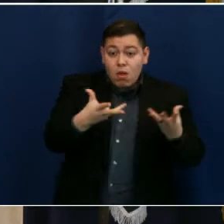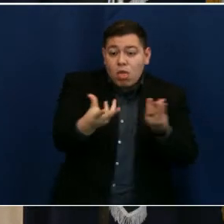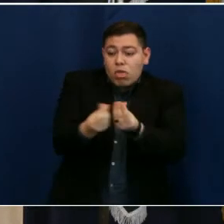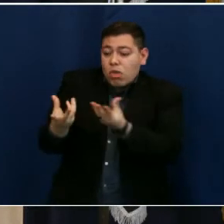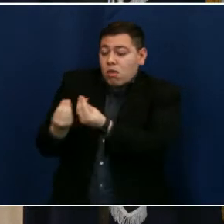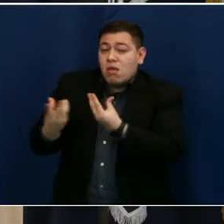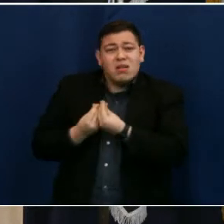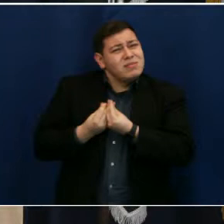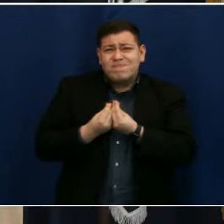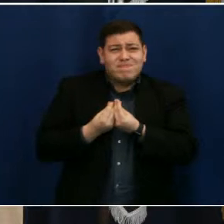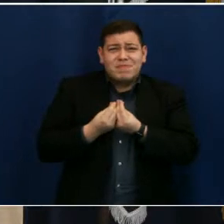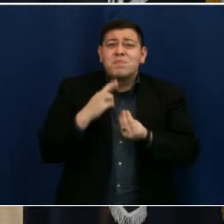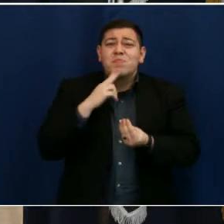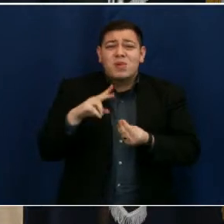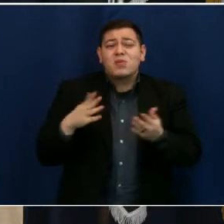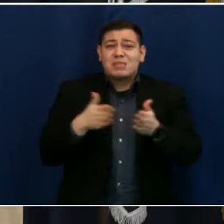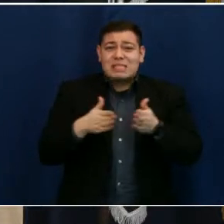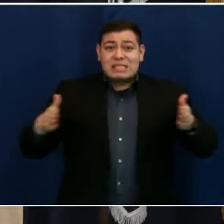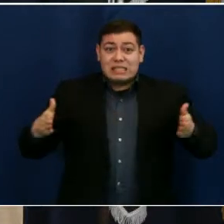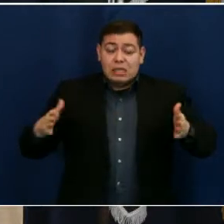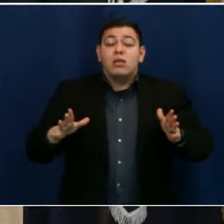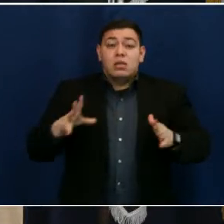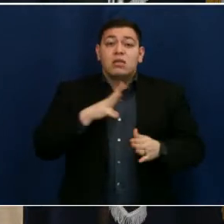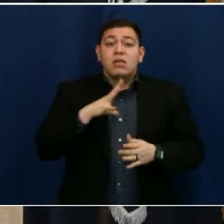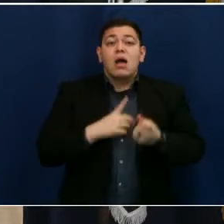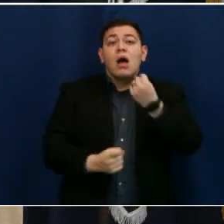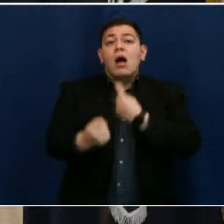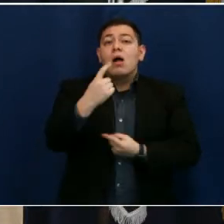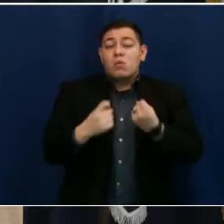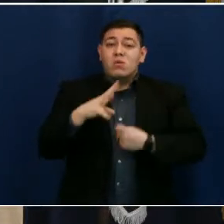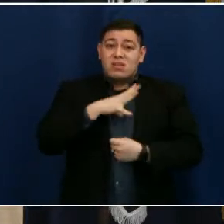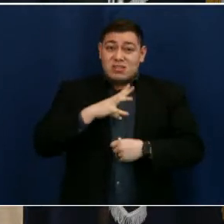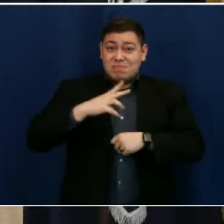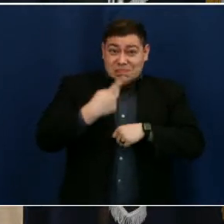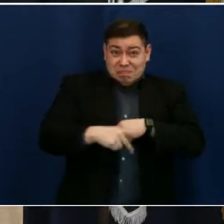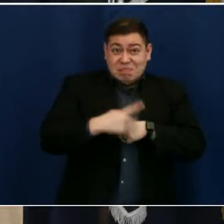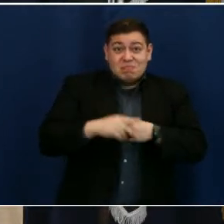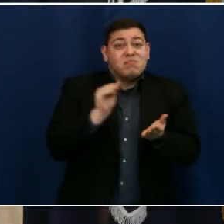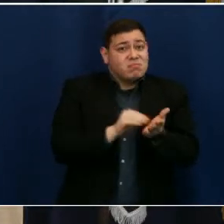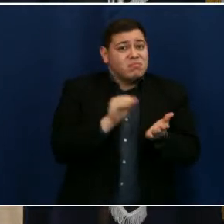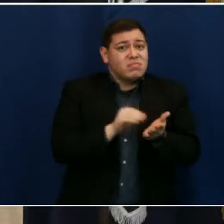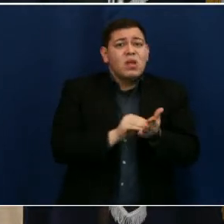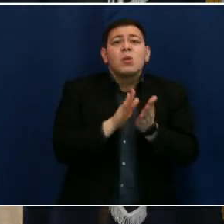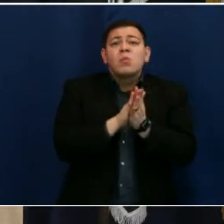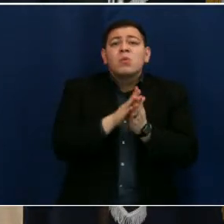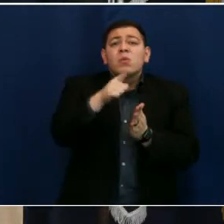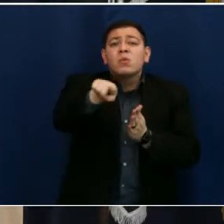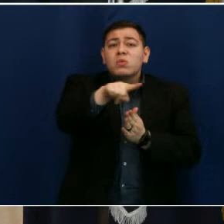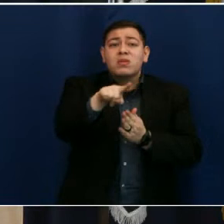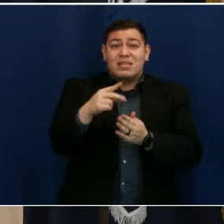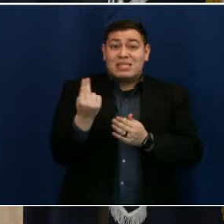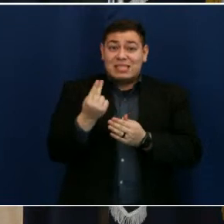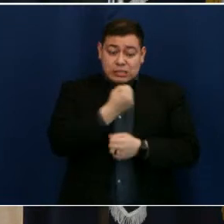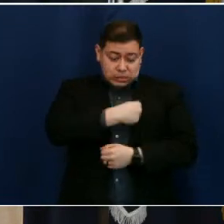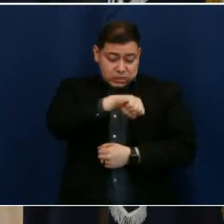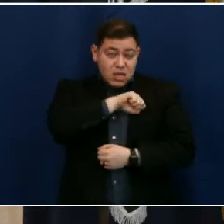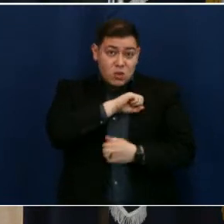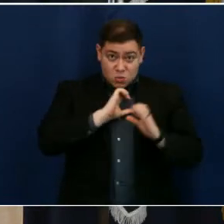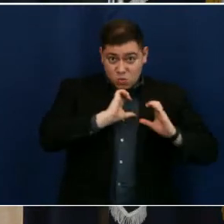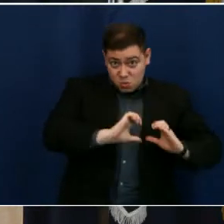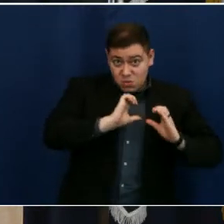vacunas, aún no estamos fuera de peligro. Les pedimos que continúen tomando las precauciones necesarias por su propia salud